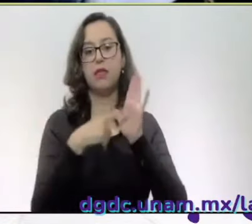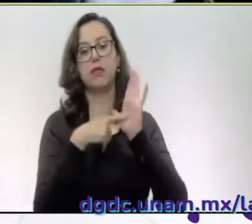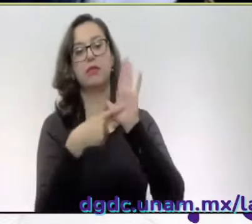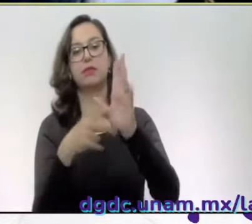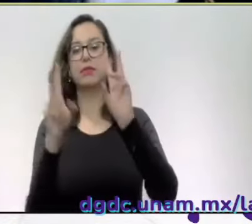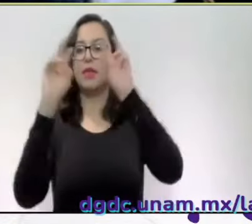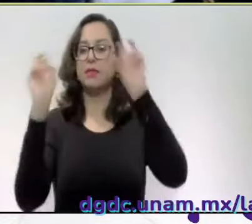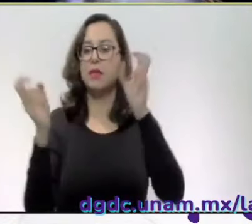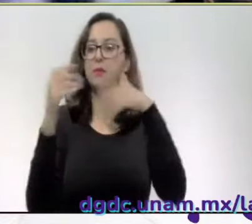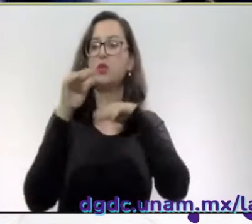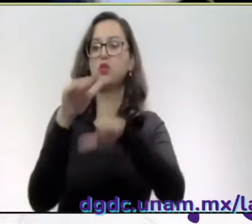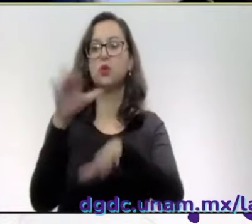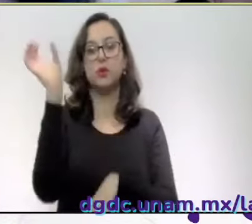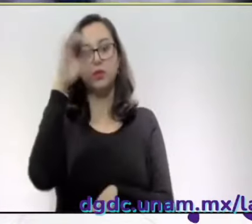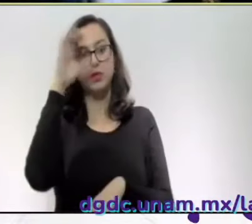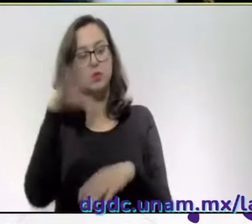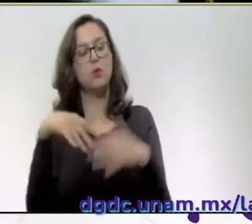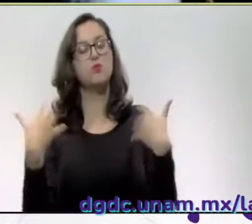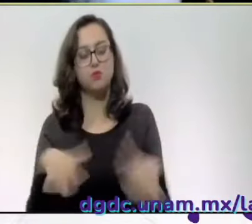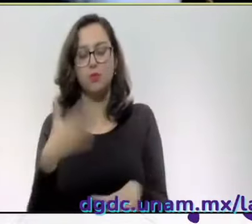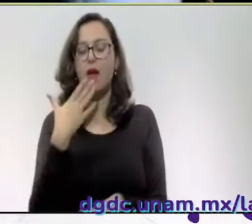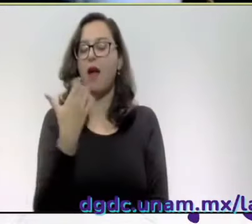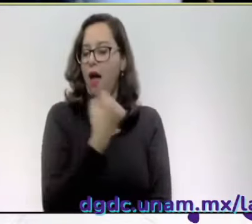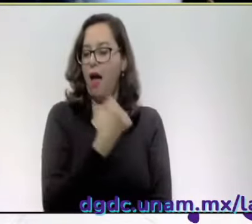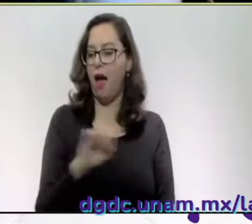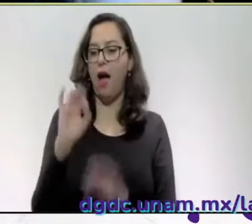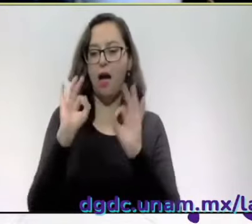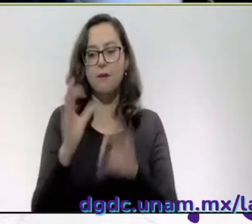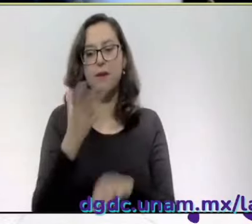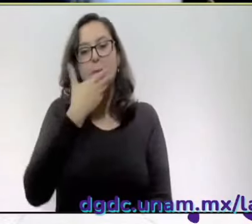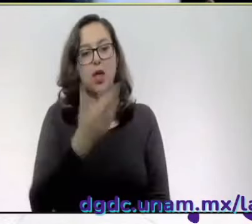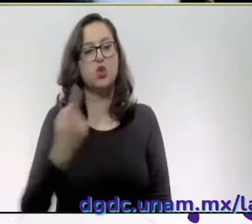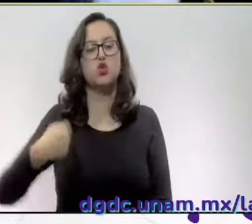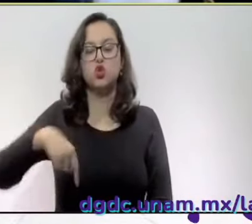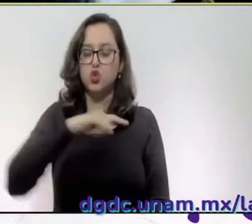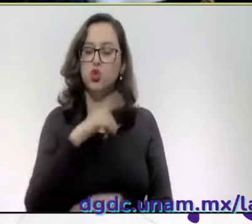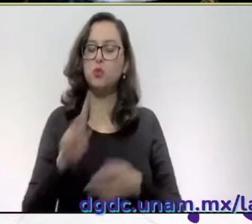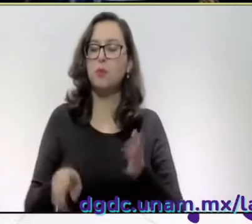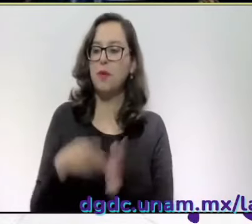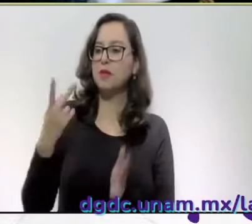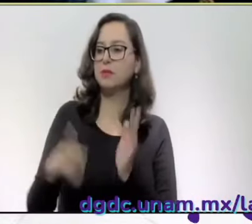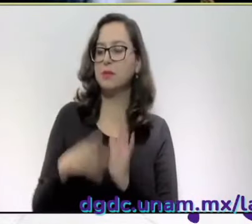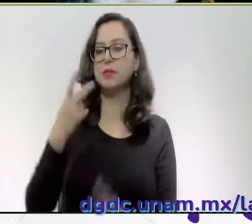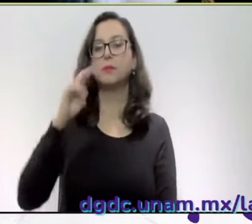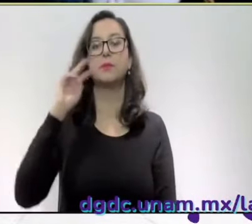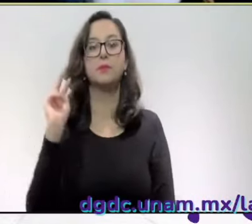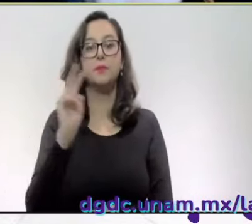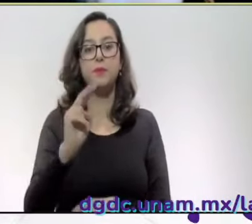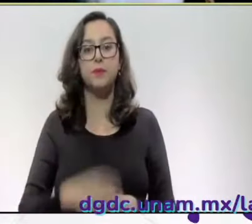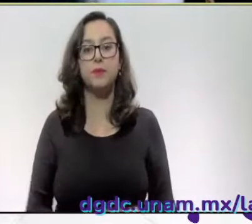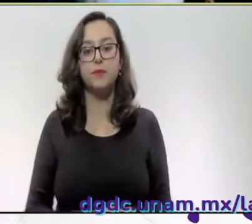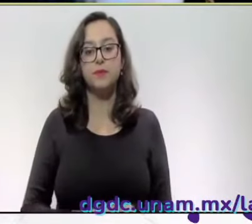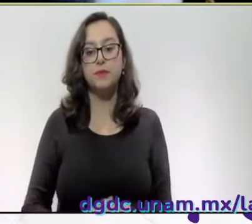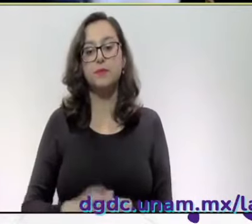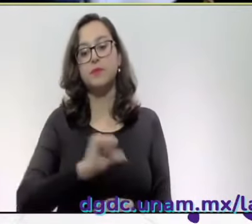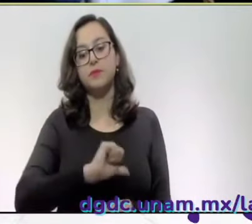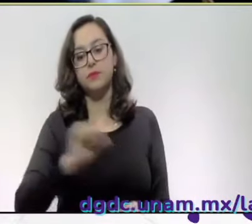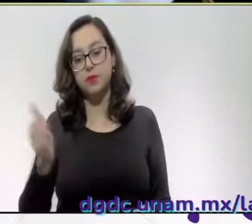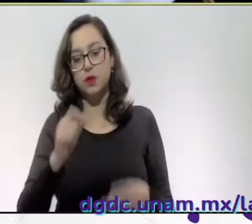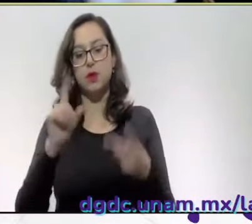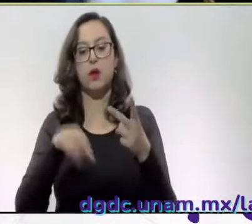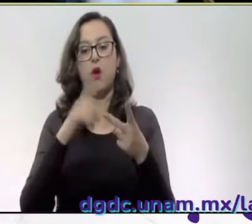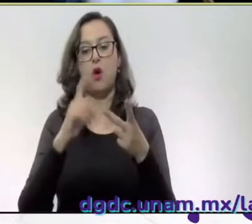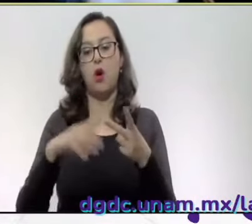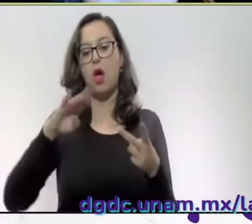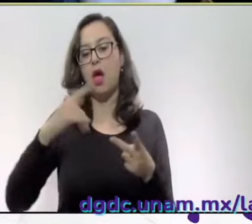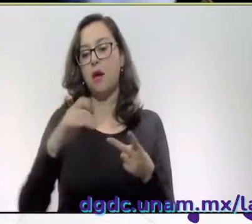que le sale muy bien, ¿no? Ya lo hemos visto varias veces, incluso acá en México. Por otra parte, Miguel Alcubierre Moya es